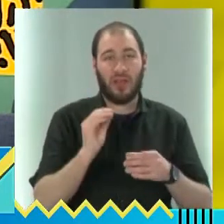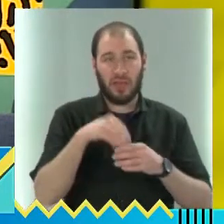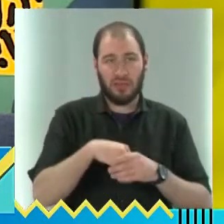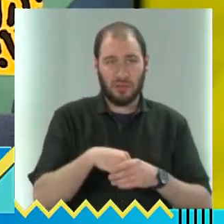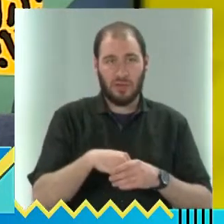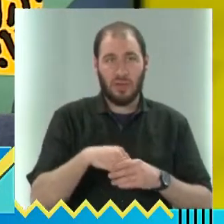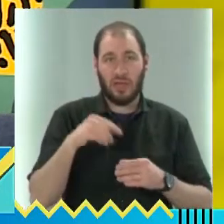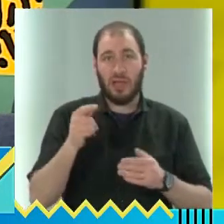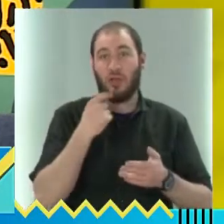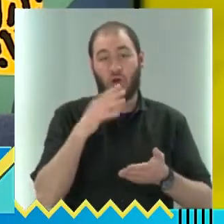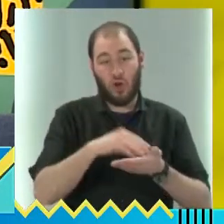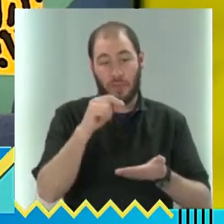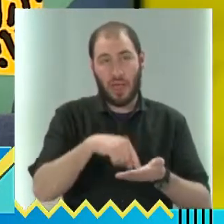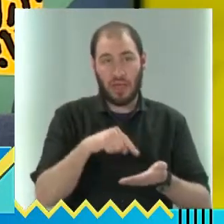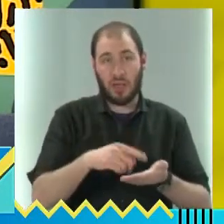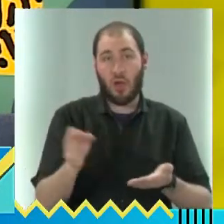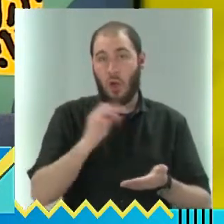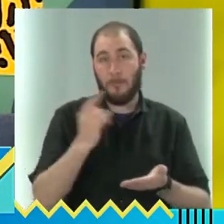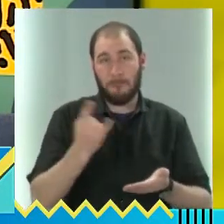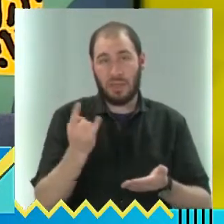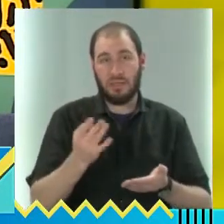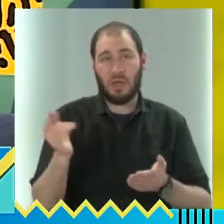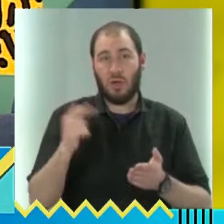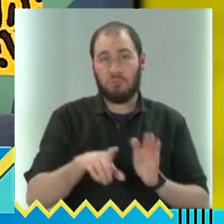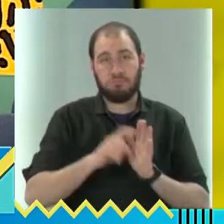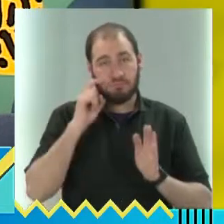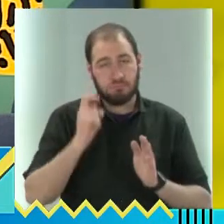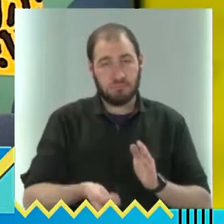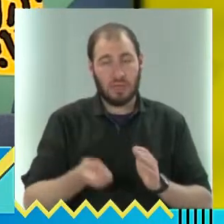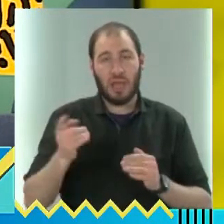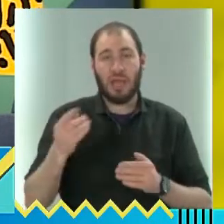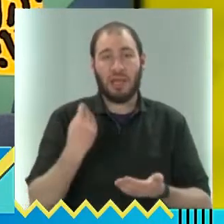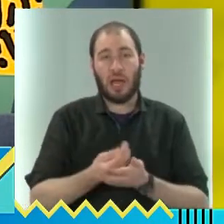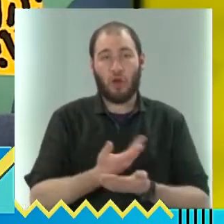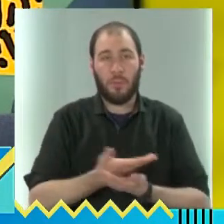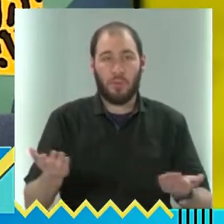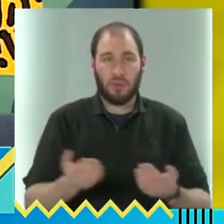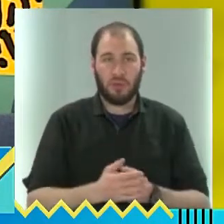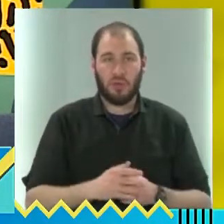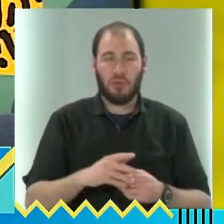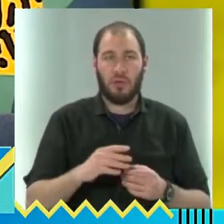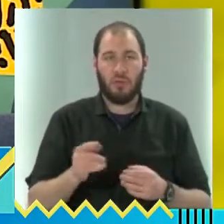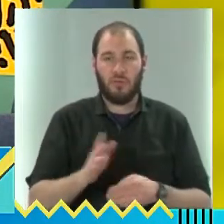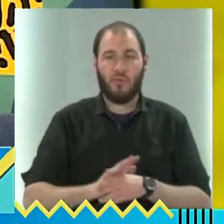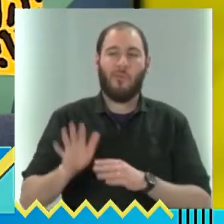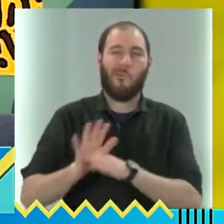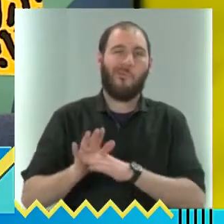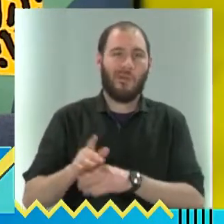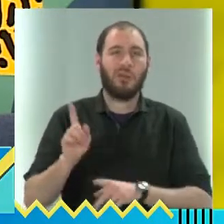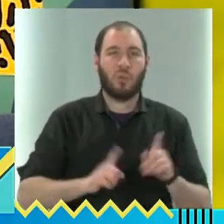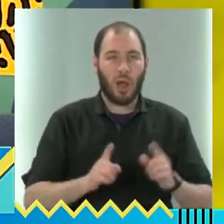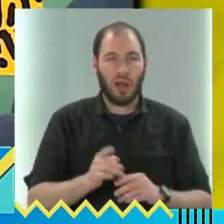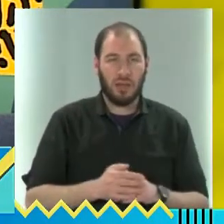su copia taquigráfica. Si no está mintiendo o no está cumpliendo sus deberes de funcionario público, qué tipo de coacción ha recibido